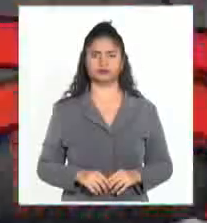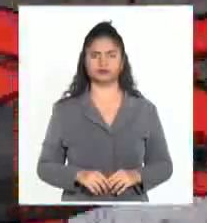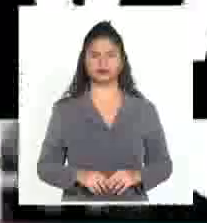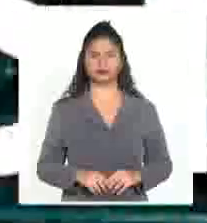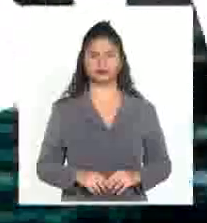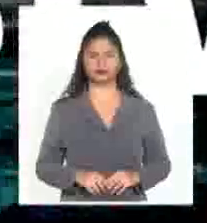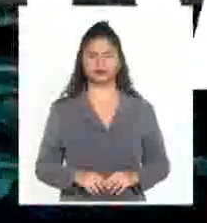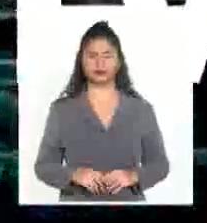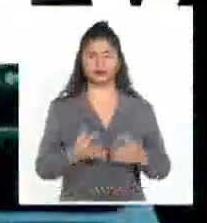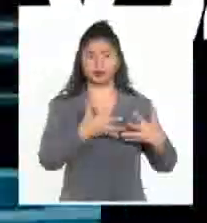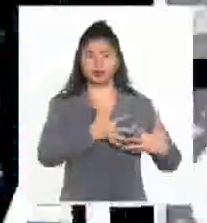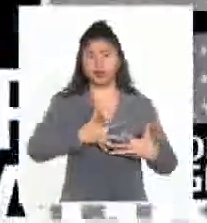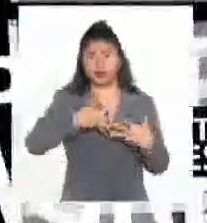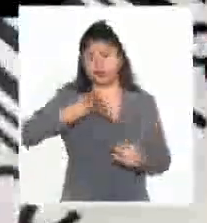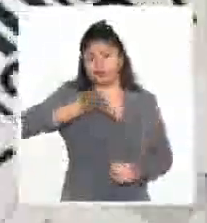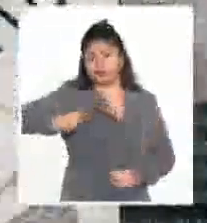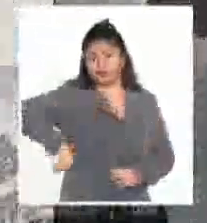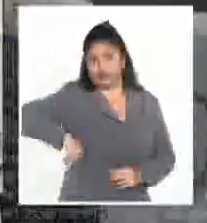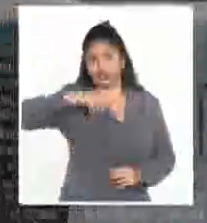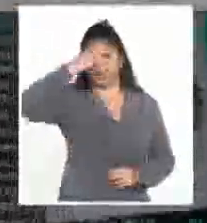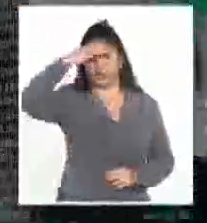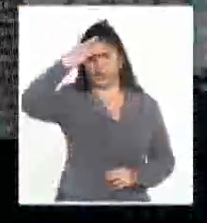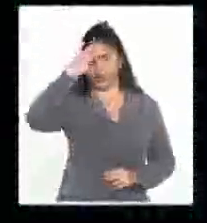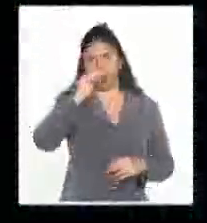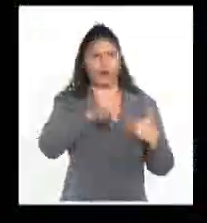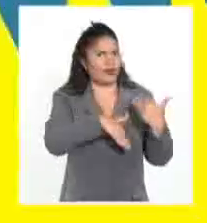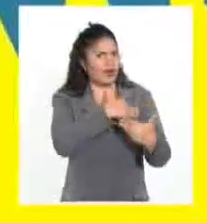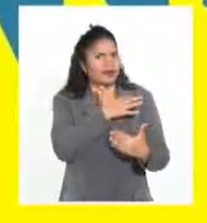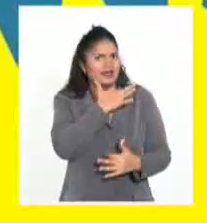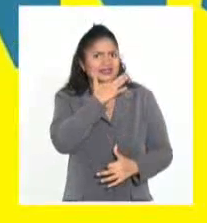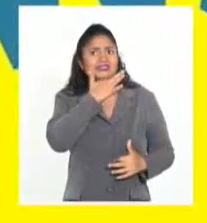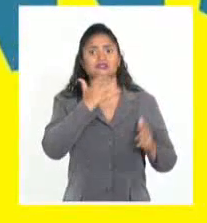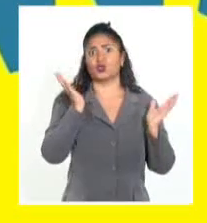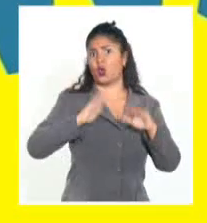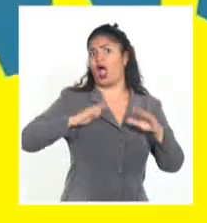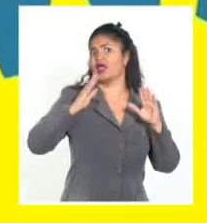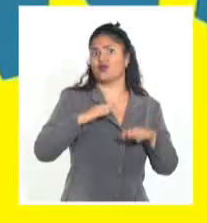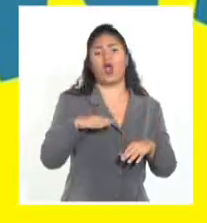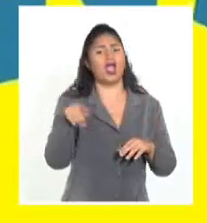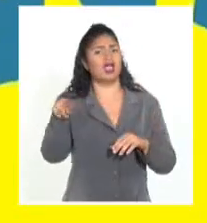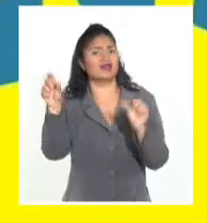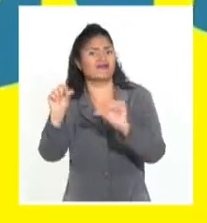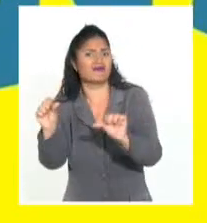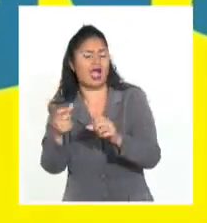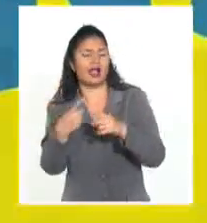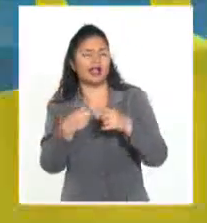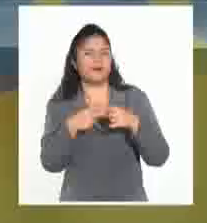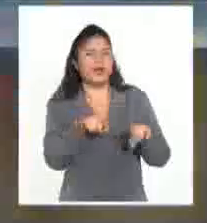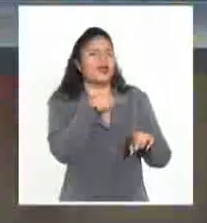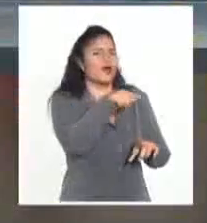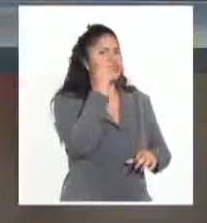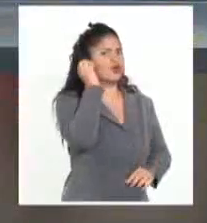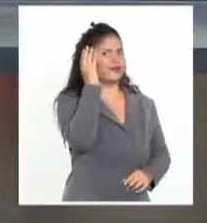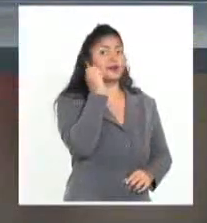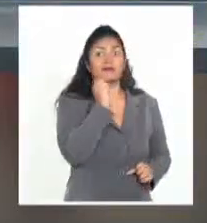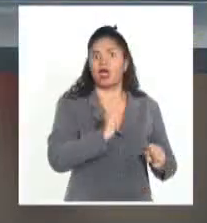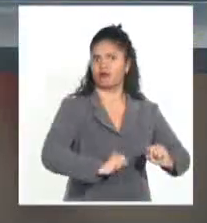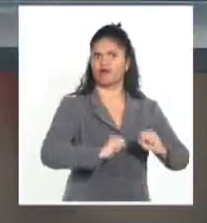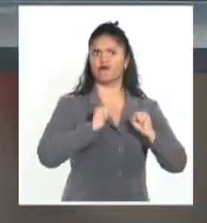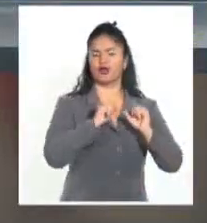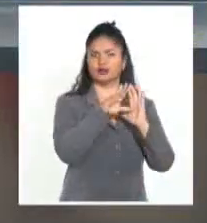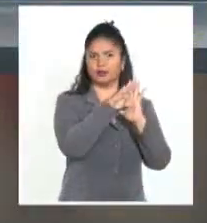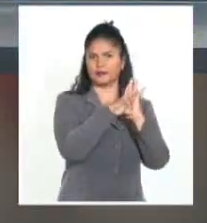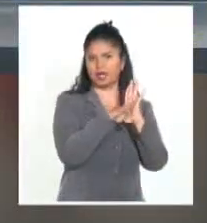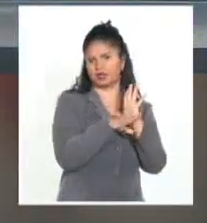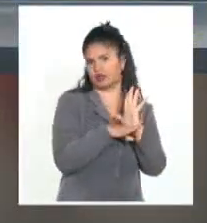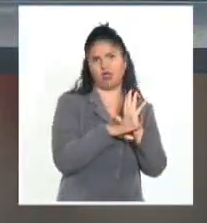de aprovechar las dificultades generadas por los difíciles años de la pandemia para agredirnos con más fuerza, arreciar las medidas coercitivas y tratar